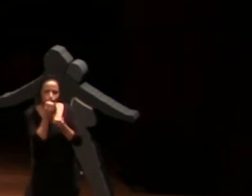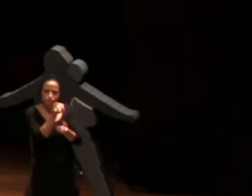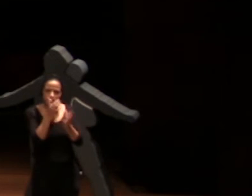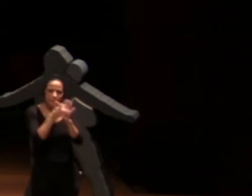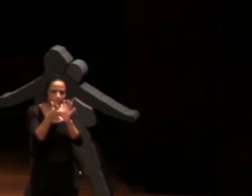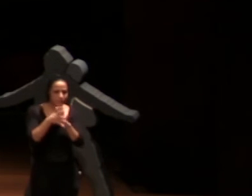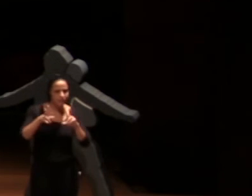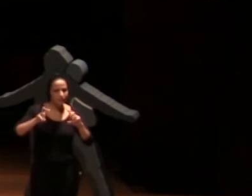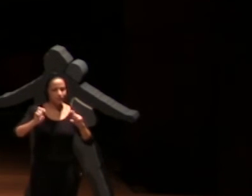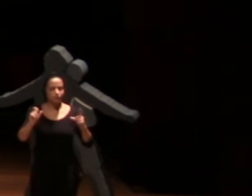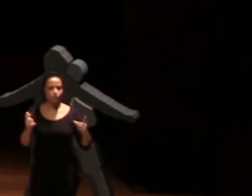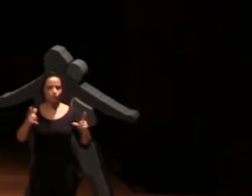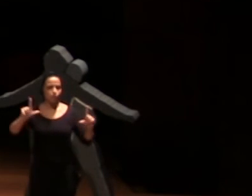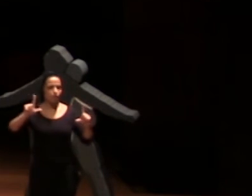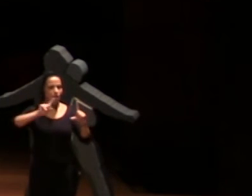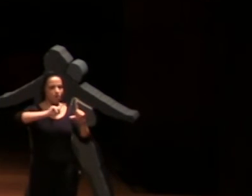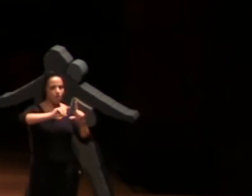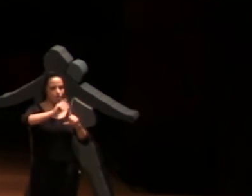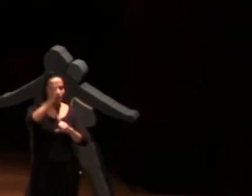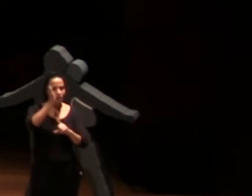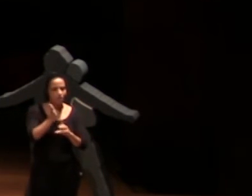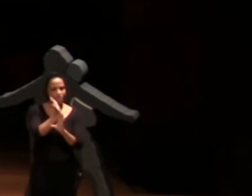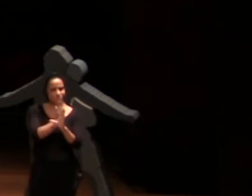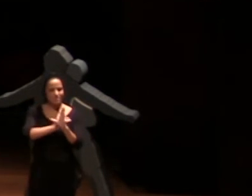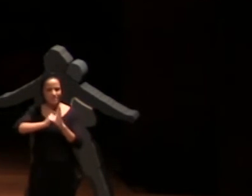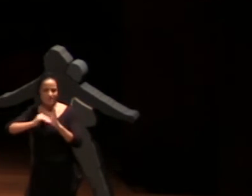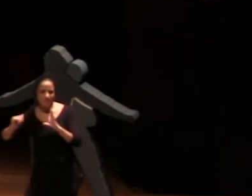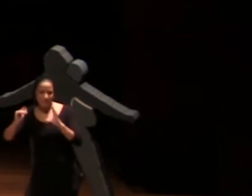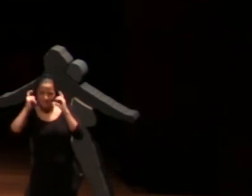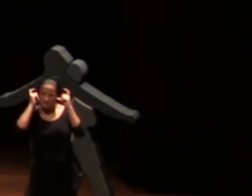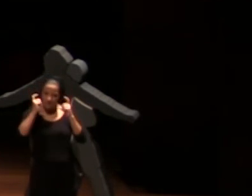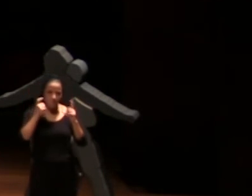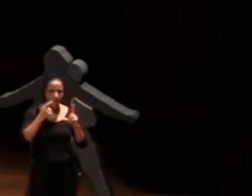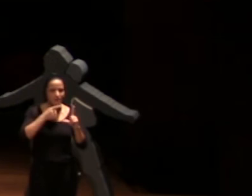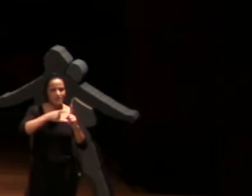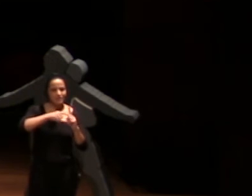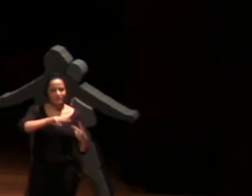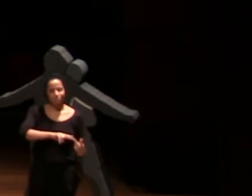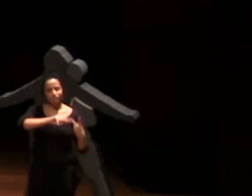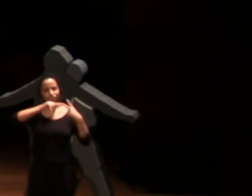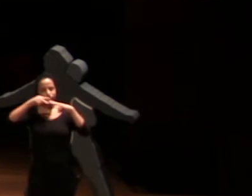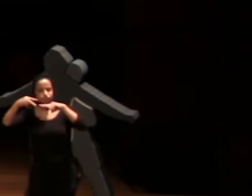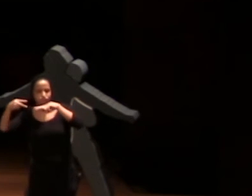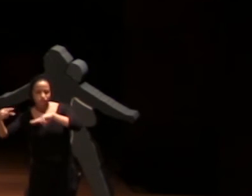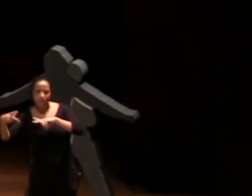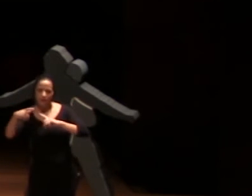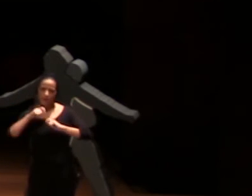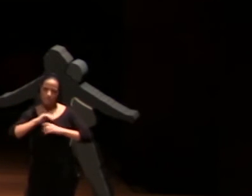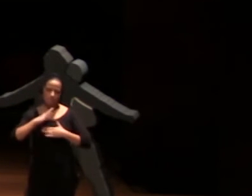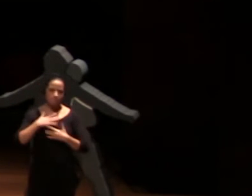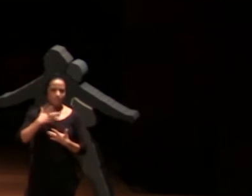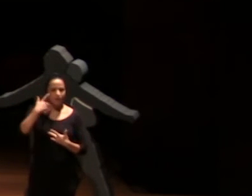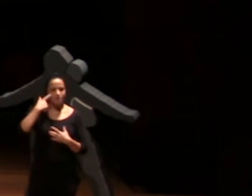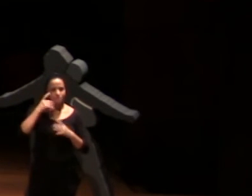este cinegrama o esa interpretación de la onda para de alguna forma tener nuestros registros o nuestra forma de